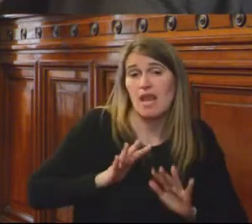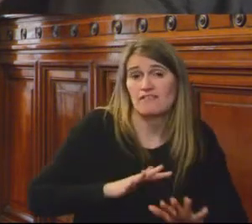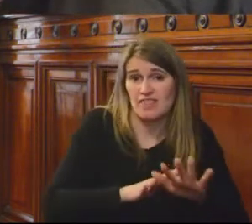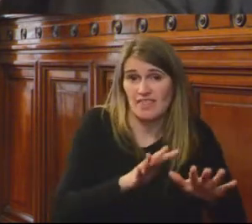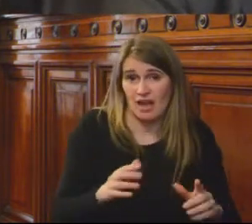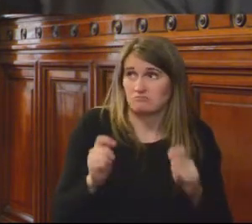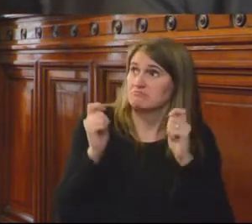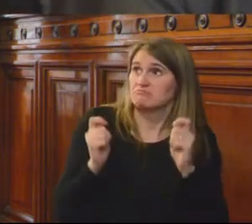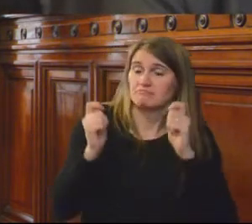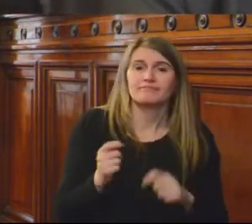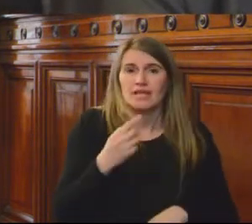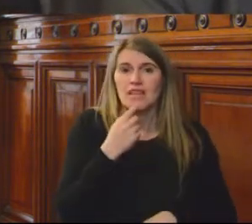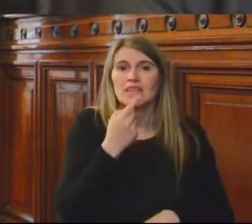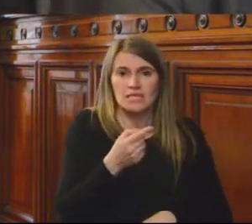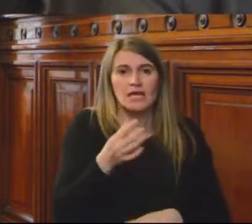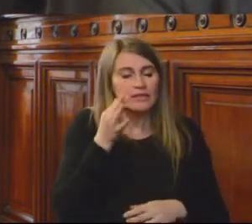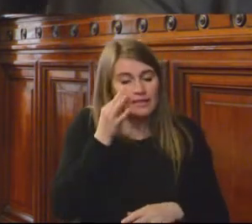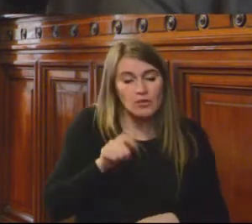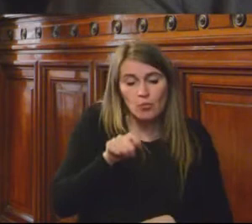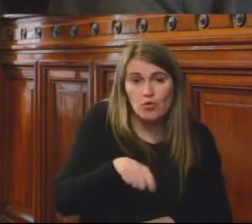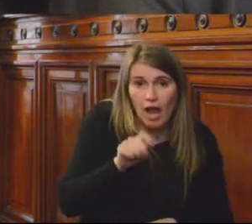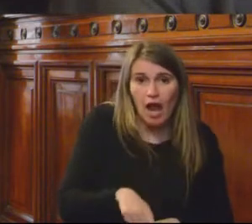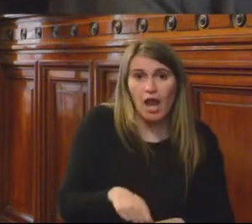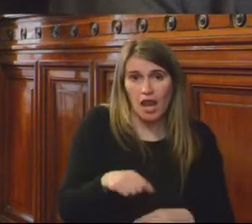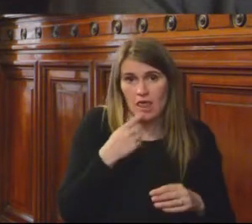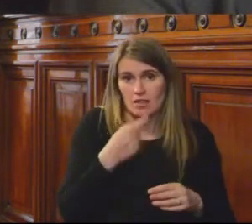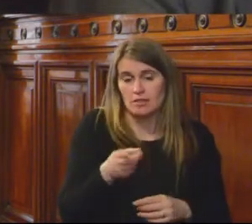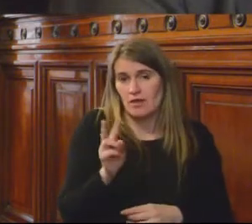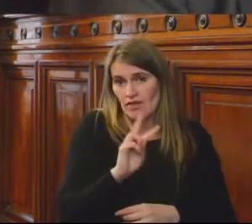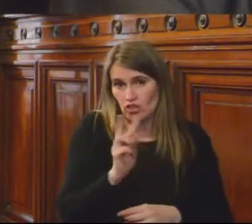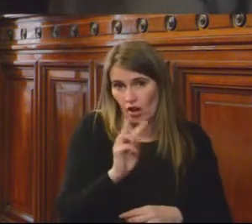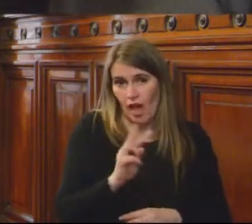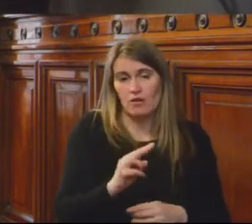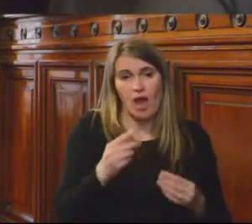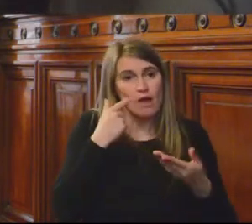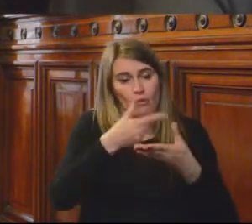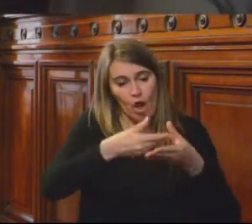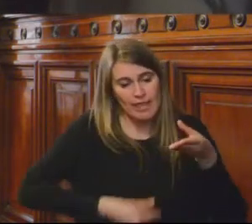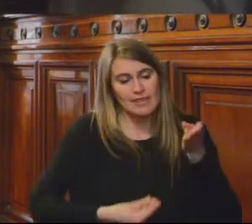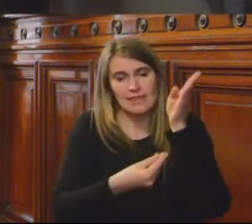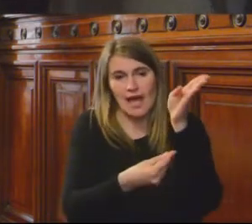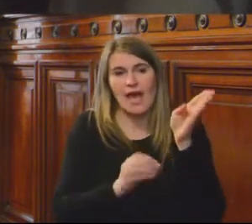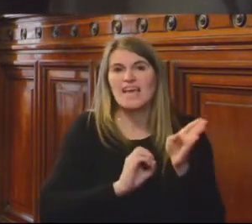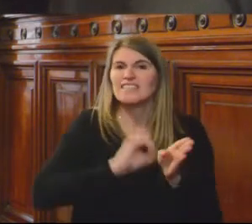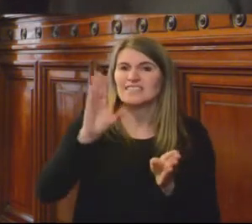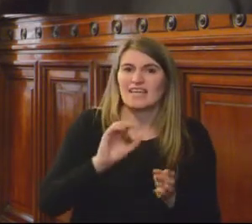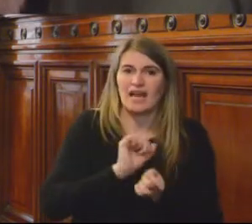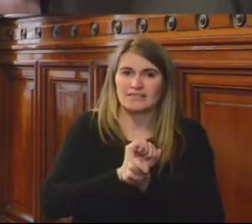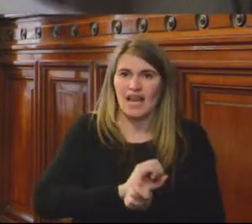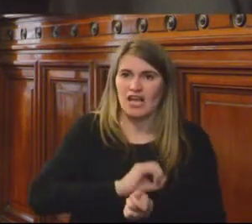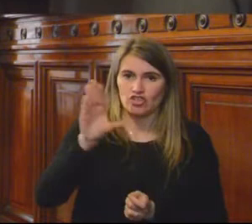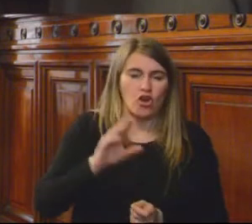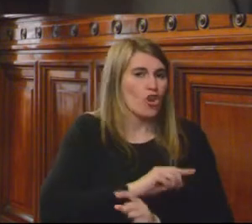de excarcelación dictada por los tribunales penales venezolanos y estas boletas de excarcelación no se acatan, no